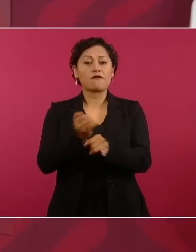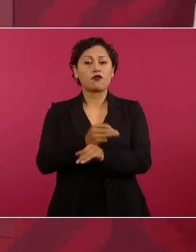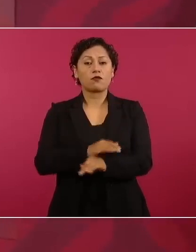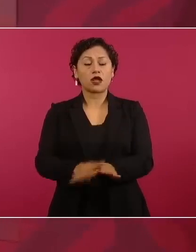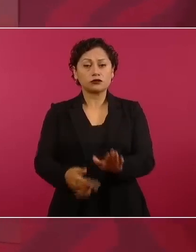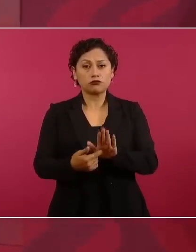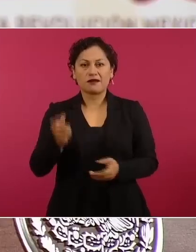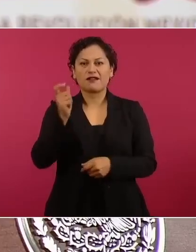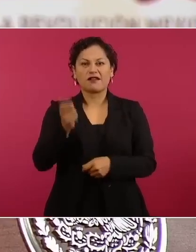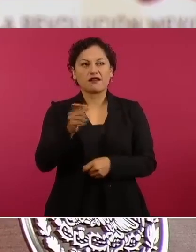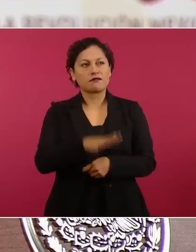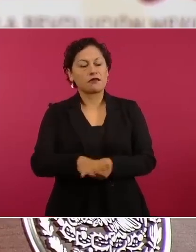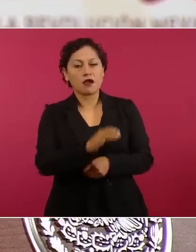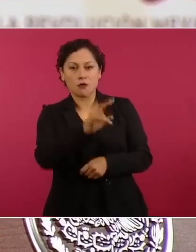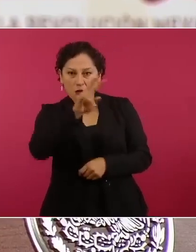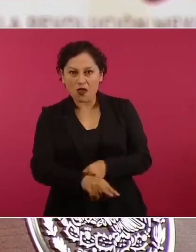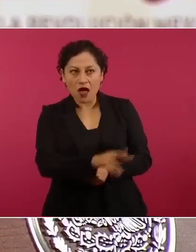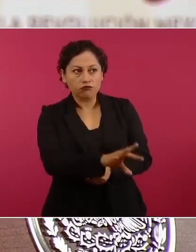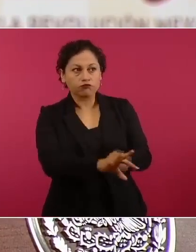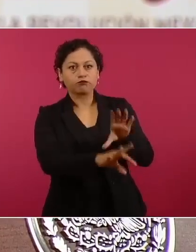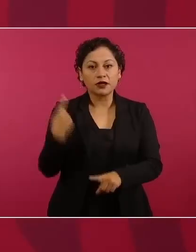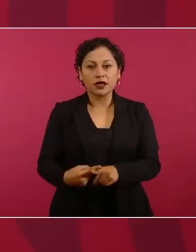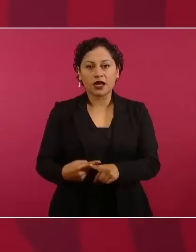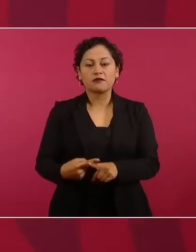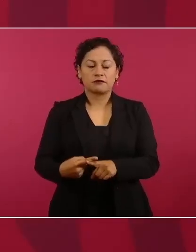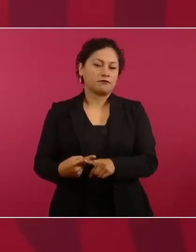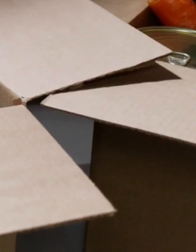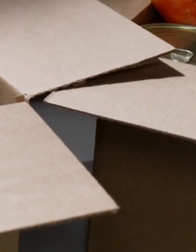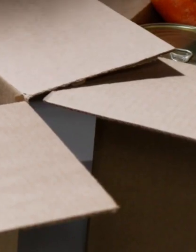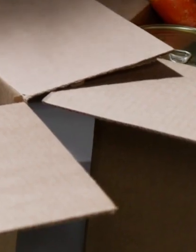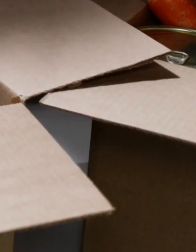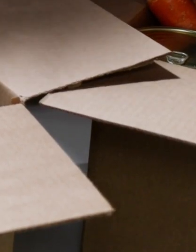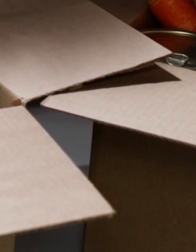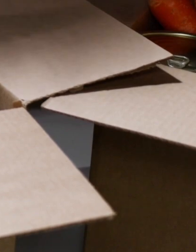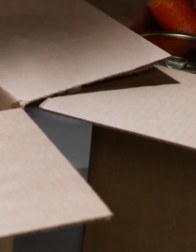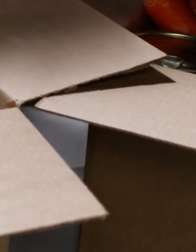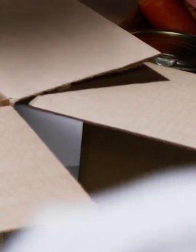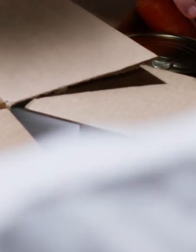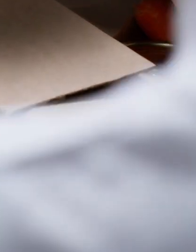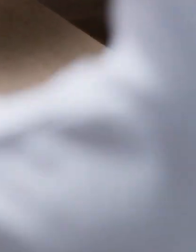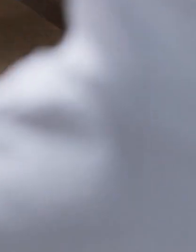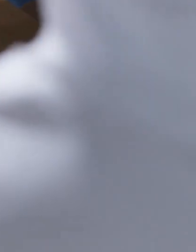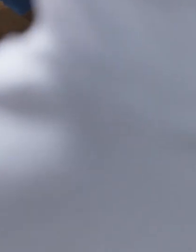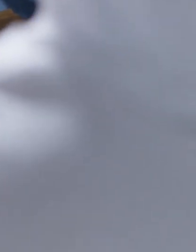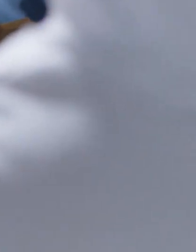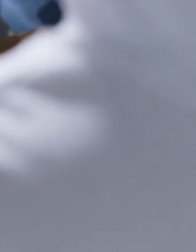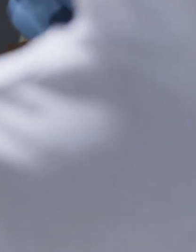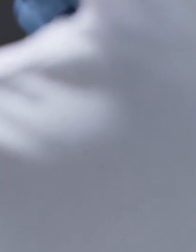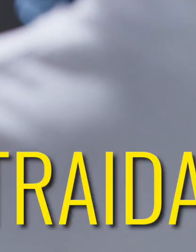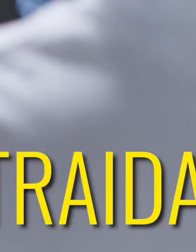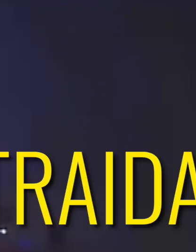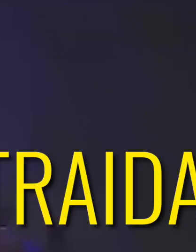es muy político y muchos han criticado que en México van y Circo para el pueblo es decir regalarle un poquito dinero a la gente para que esté contenta y hacer espectáculos